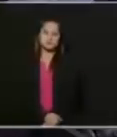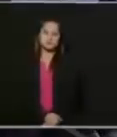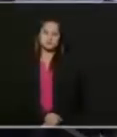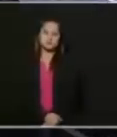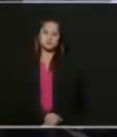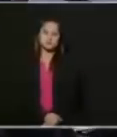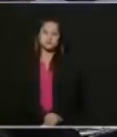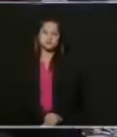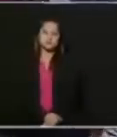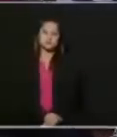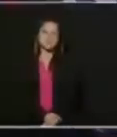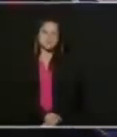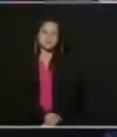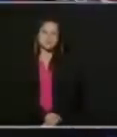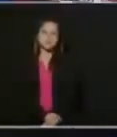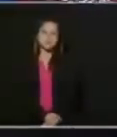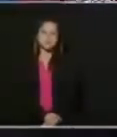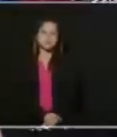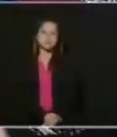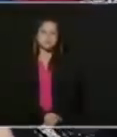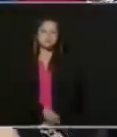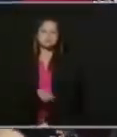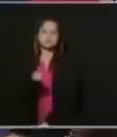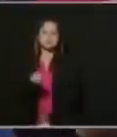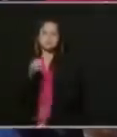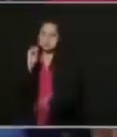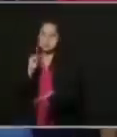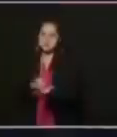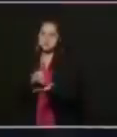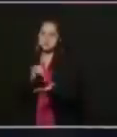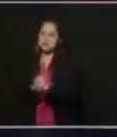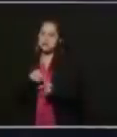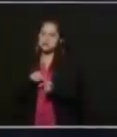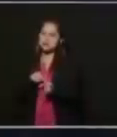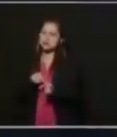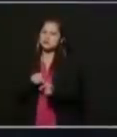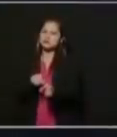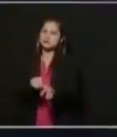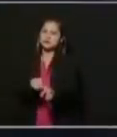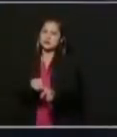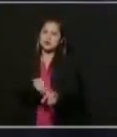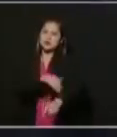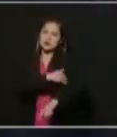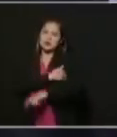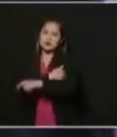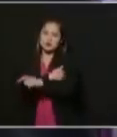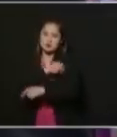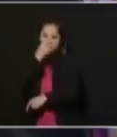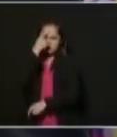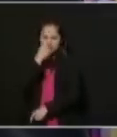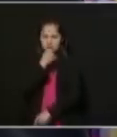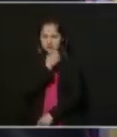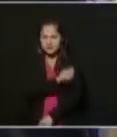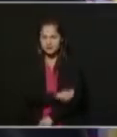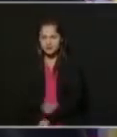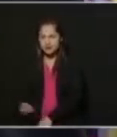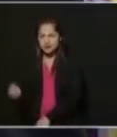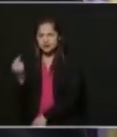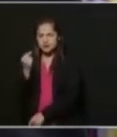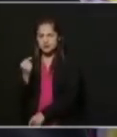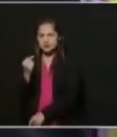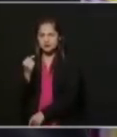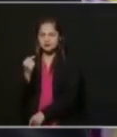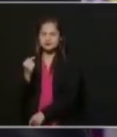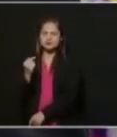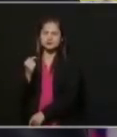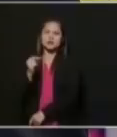Se mantendrán las estancias infantiles de la antigua Secretaría de Desarrollo